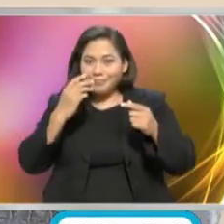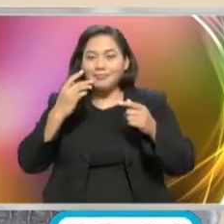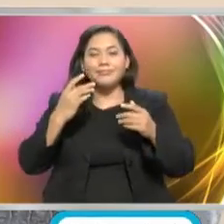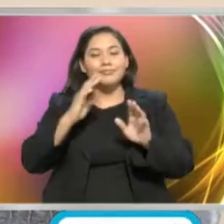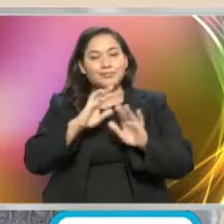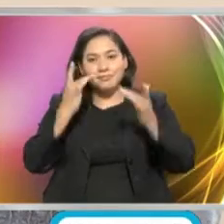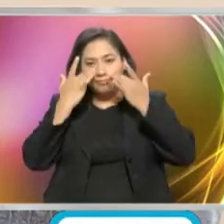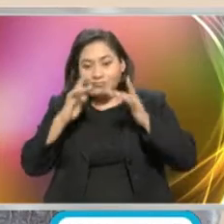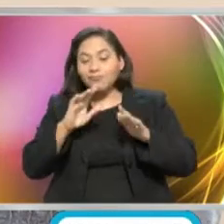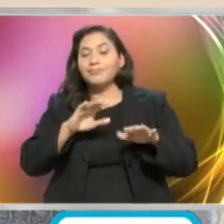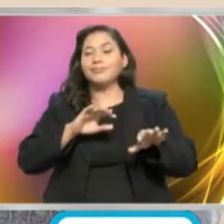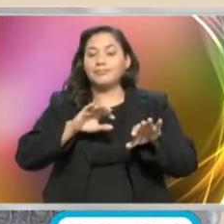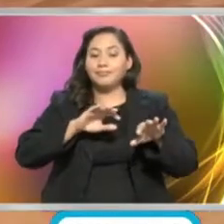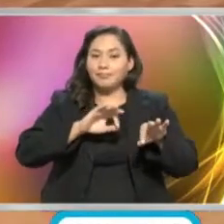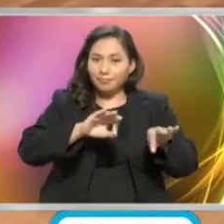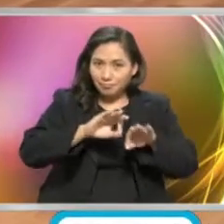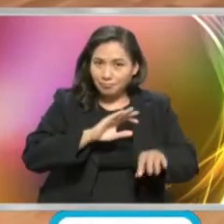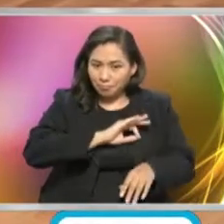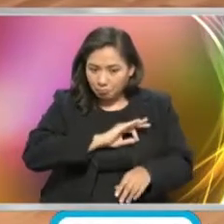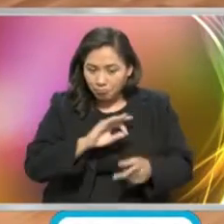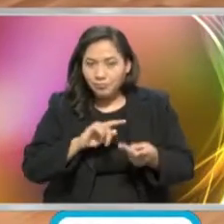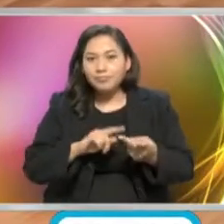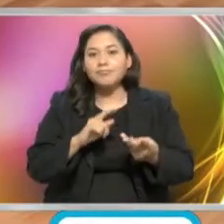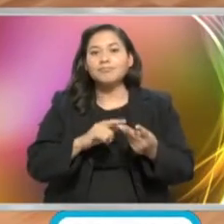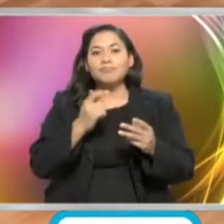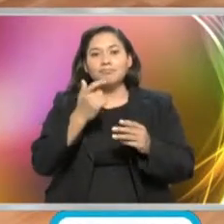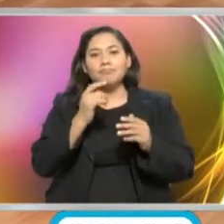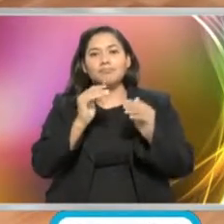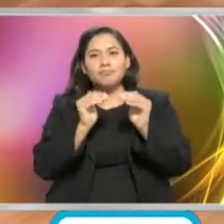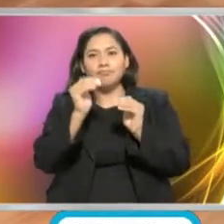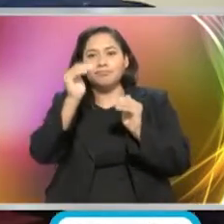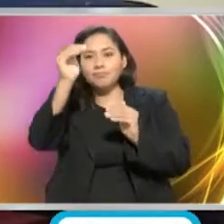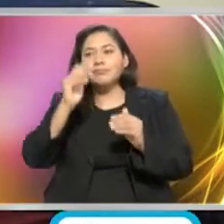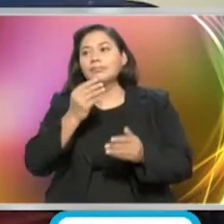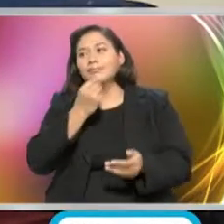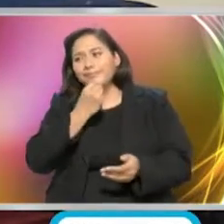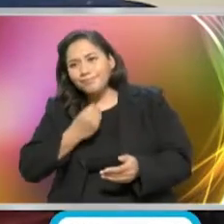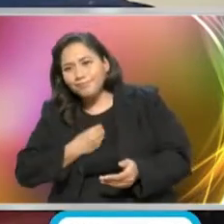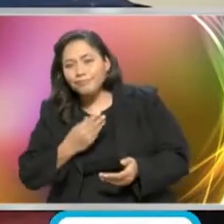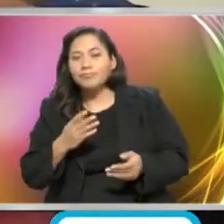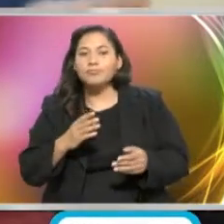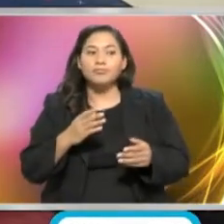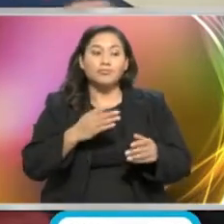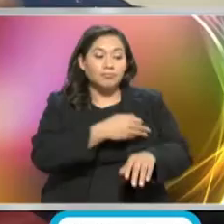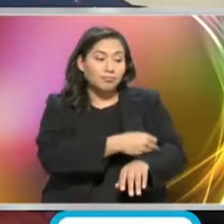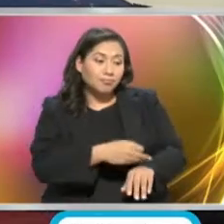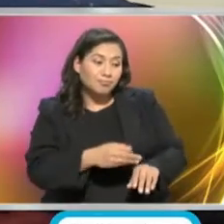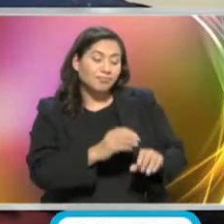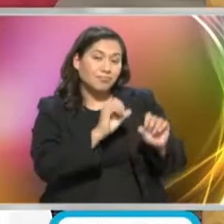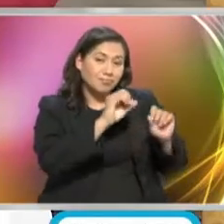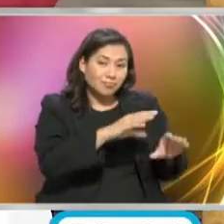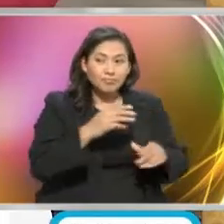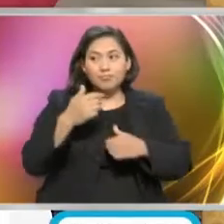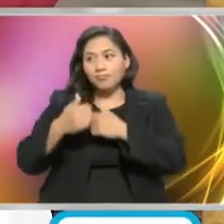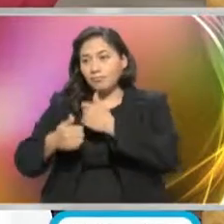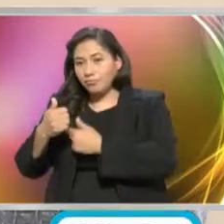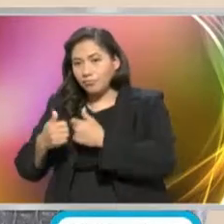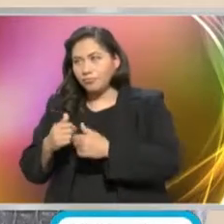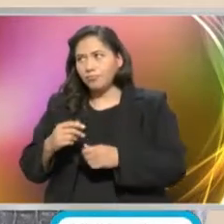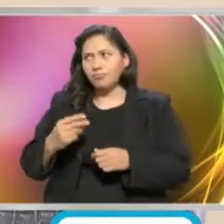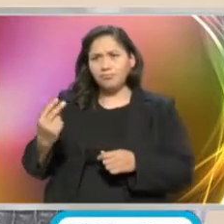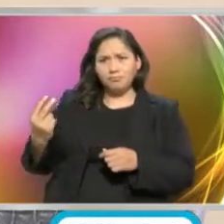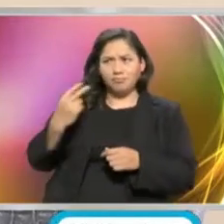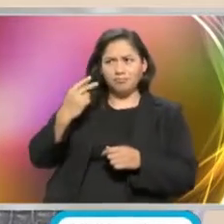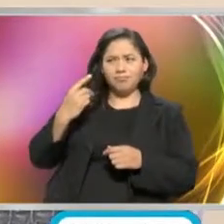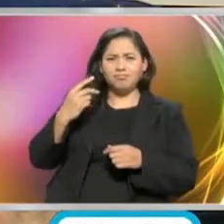a trabajar y llegar a ciertas posiciones. También viene este asunto de, ay, es que tiene que sacrificar su familia por su carrera y te ven además así como